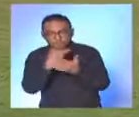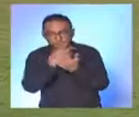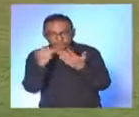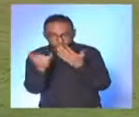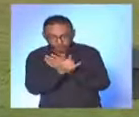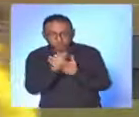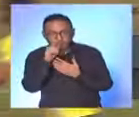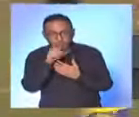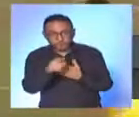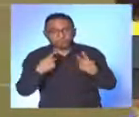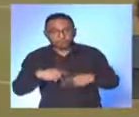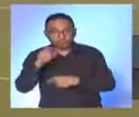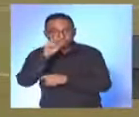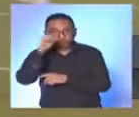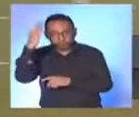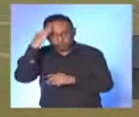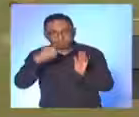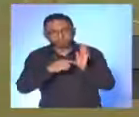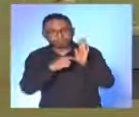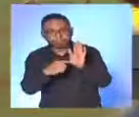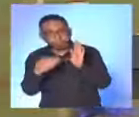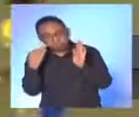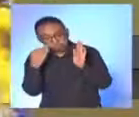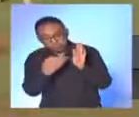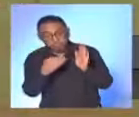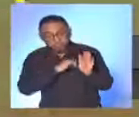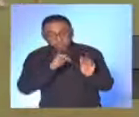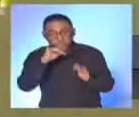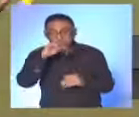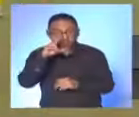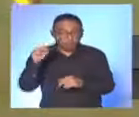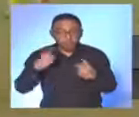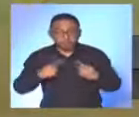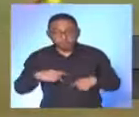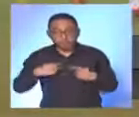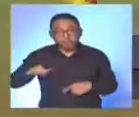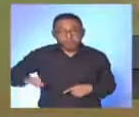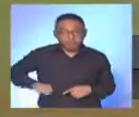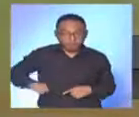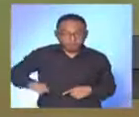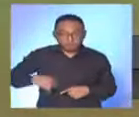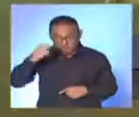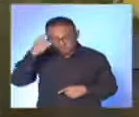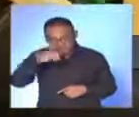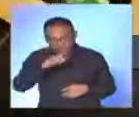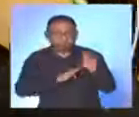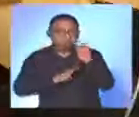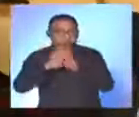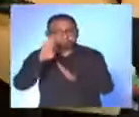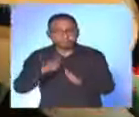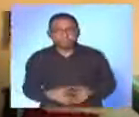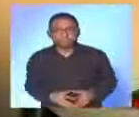a las autoridades competentes, el cual esperan cuente con el visto bueno de todos los interesados para sacarlo adelante.